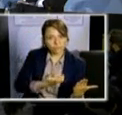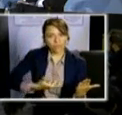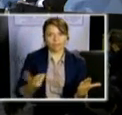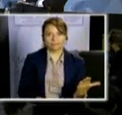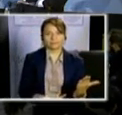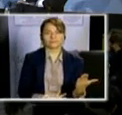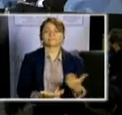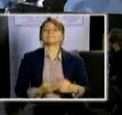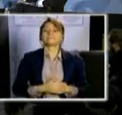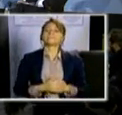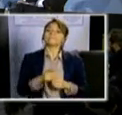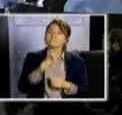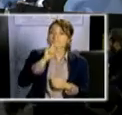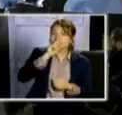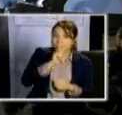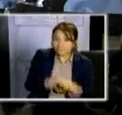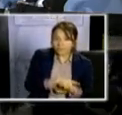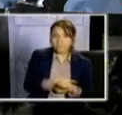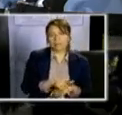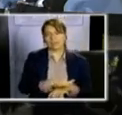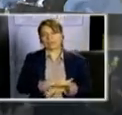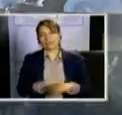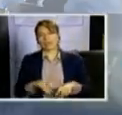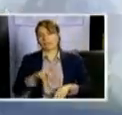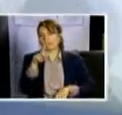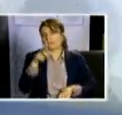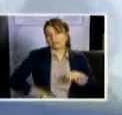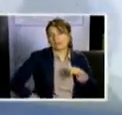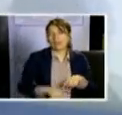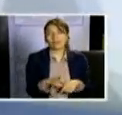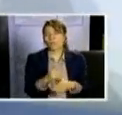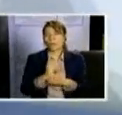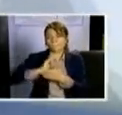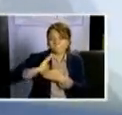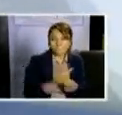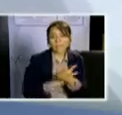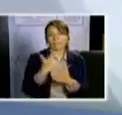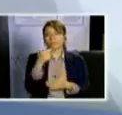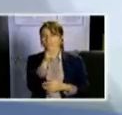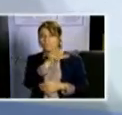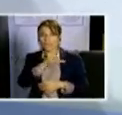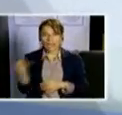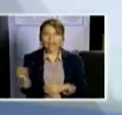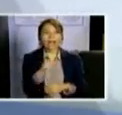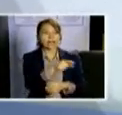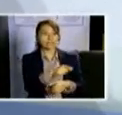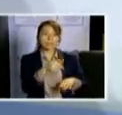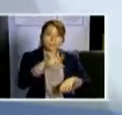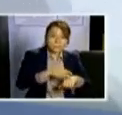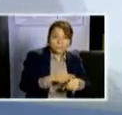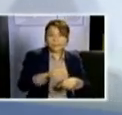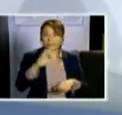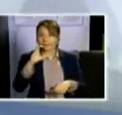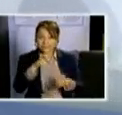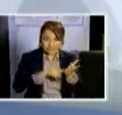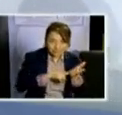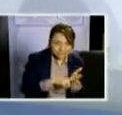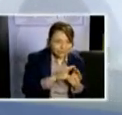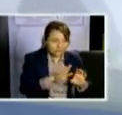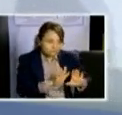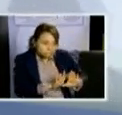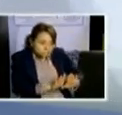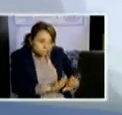de la economía a los combustibles fósiles. Reducción de las emisiones de todos. Creo que el día que dejemos el discurso del